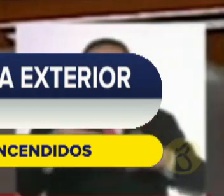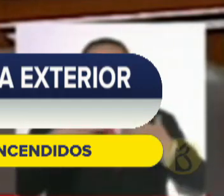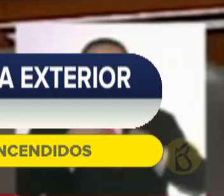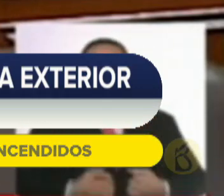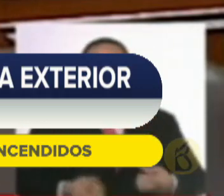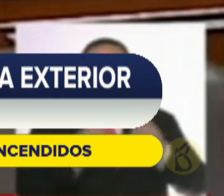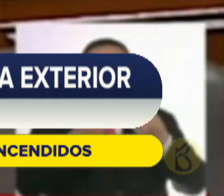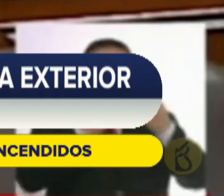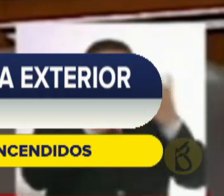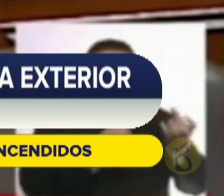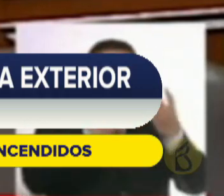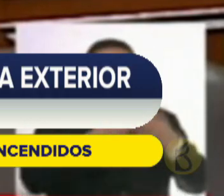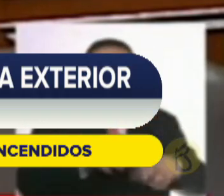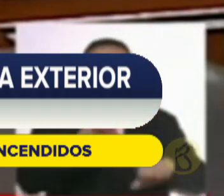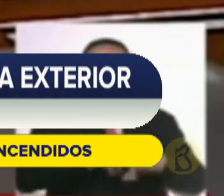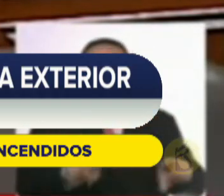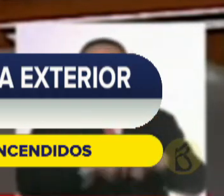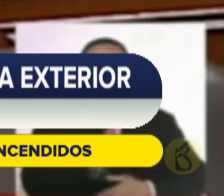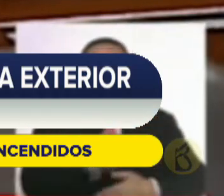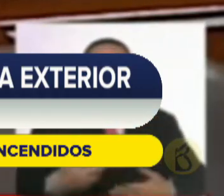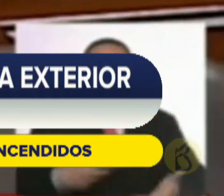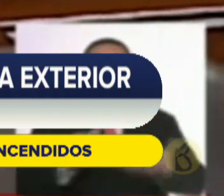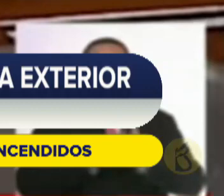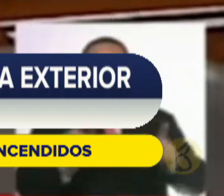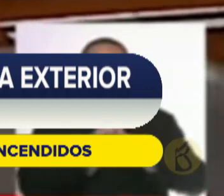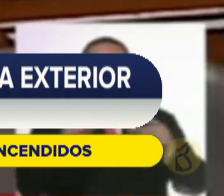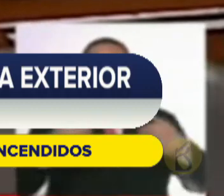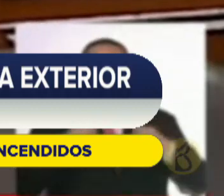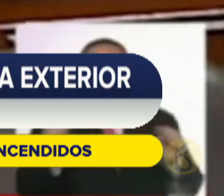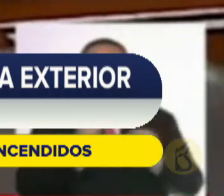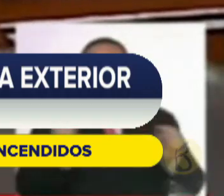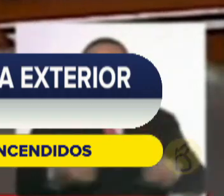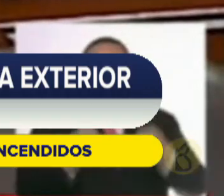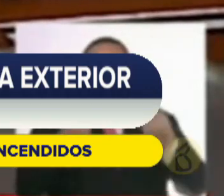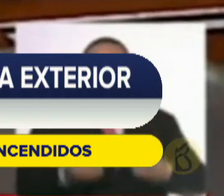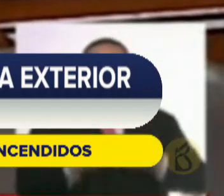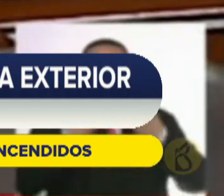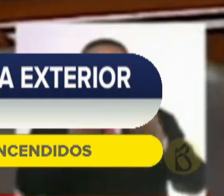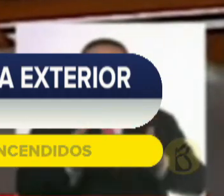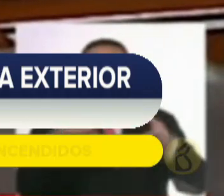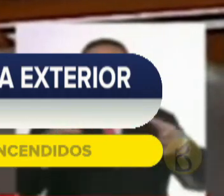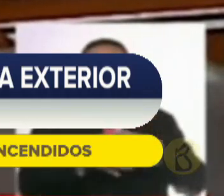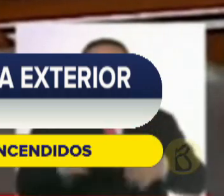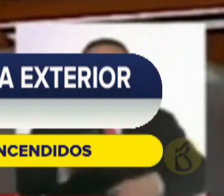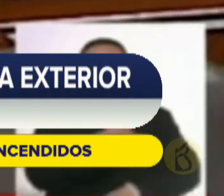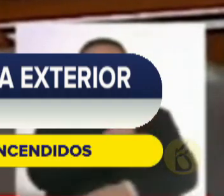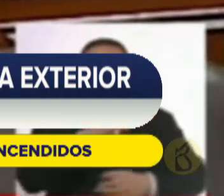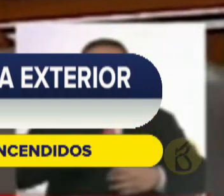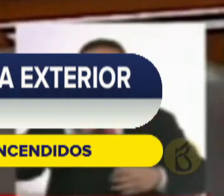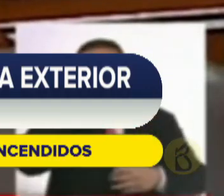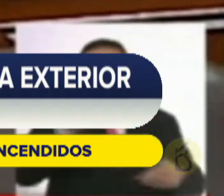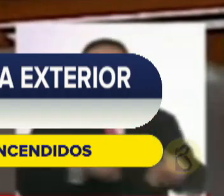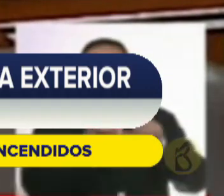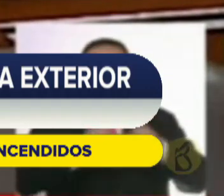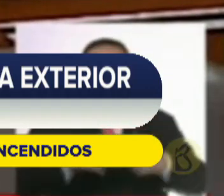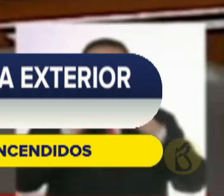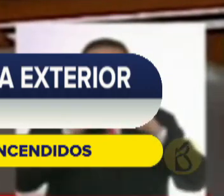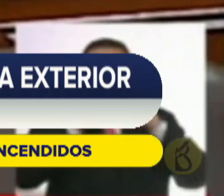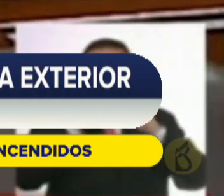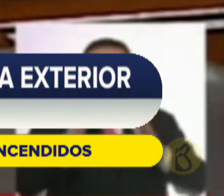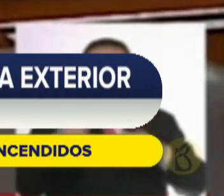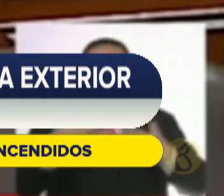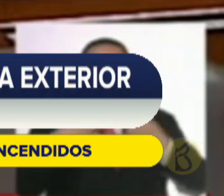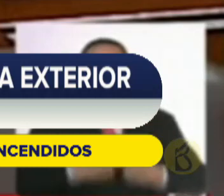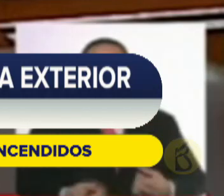que lo han secuestrado, capturado y injustamente está preso. Entonces lo primero que no se reaccionó acá fue la cancillería.